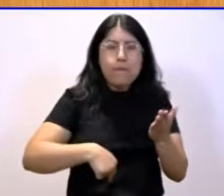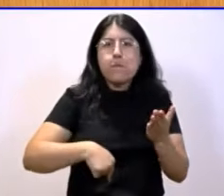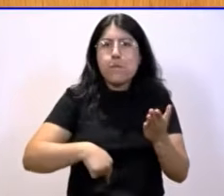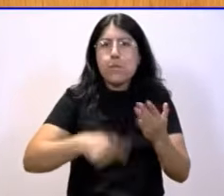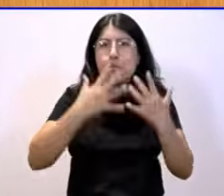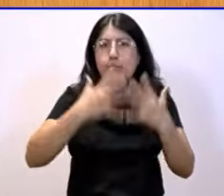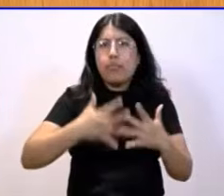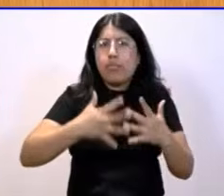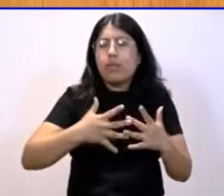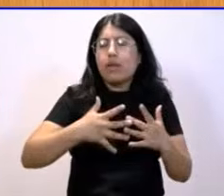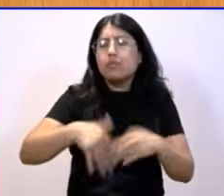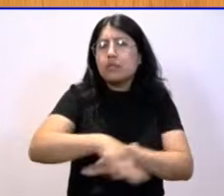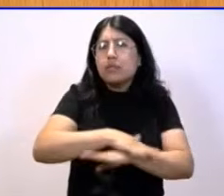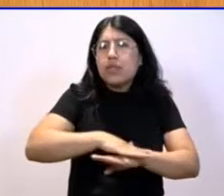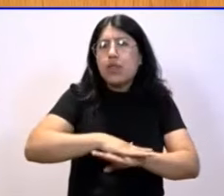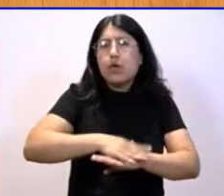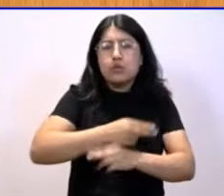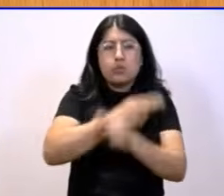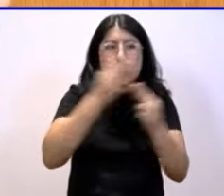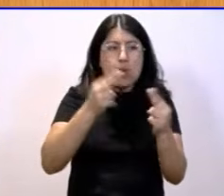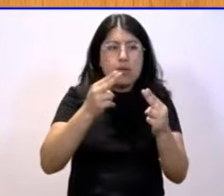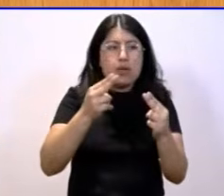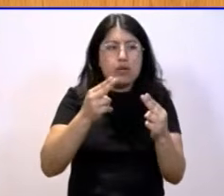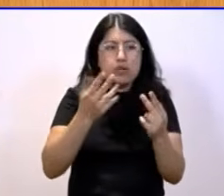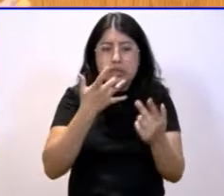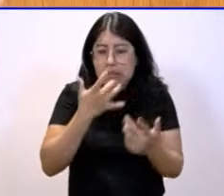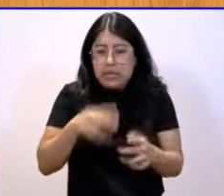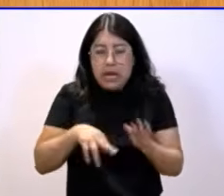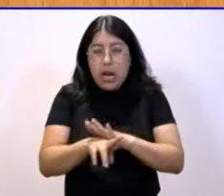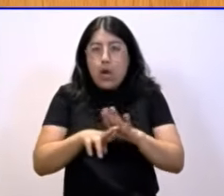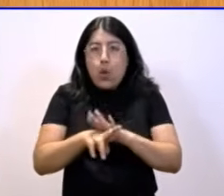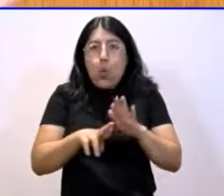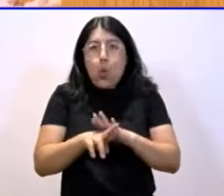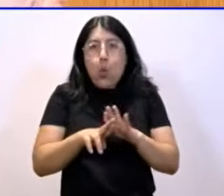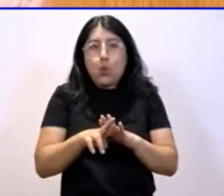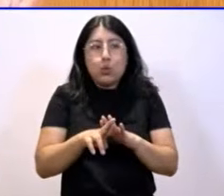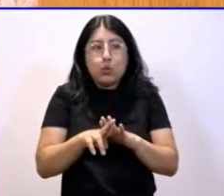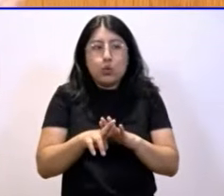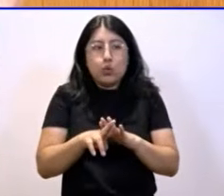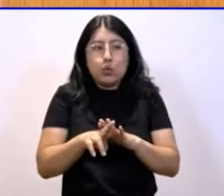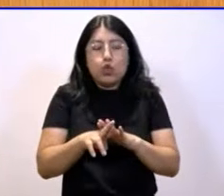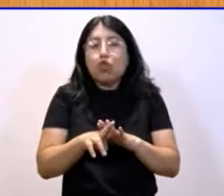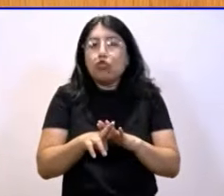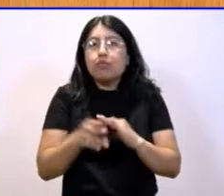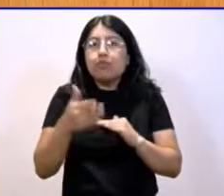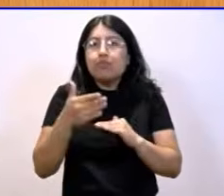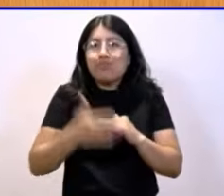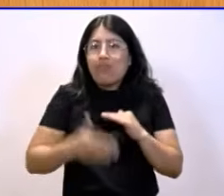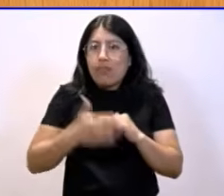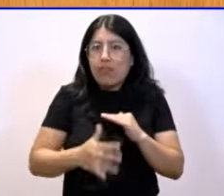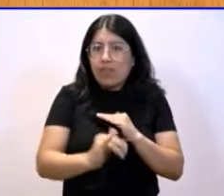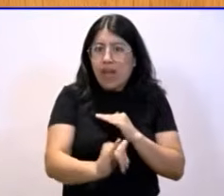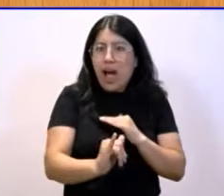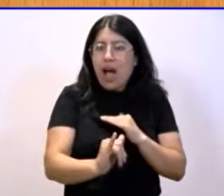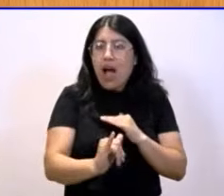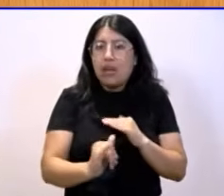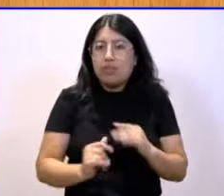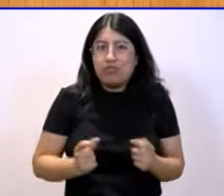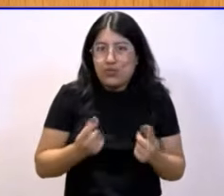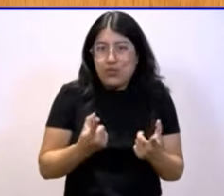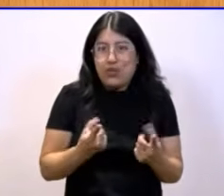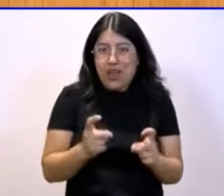sería más lógico, más razonable, no gastar unos recursos que son finitos, ¿no? En